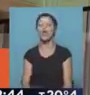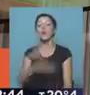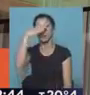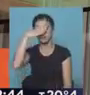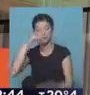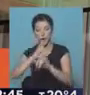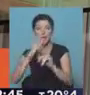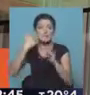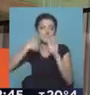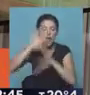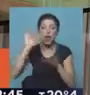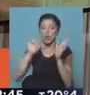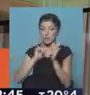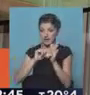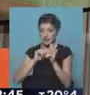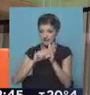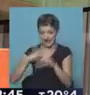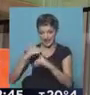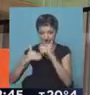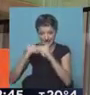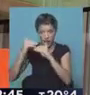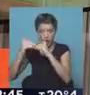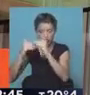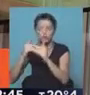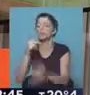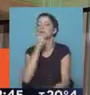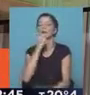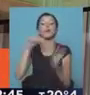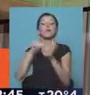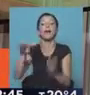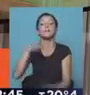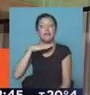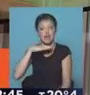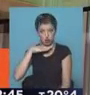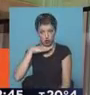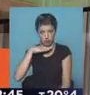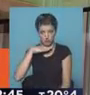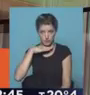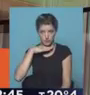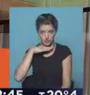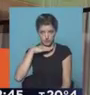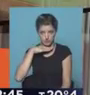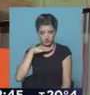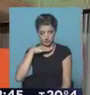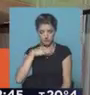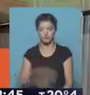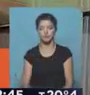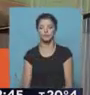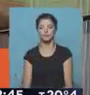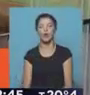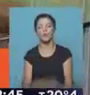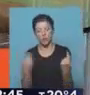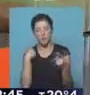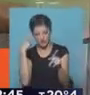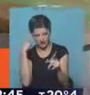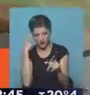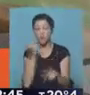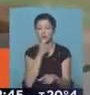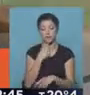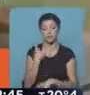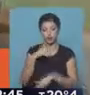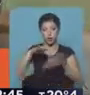en desarrollo, cuando hablamos, por ejemplo, de México. México, en el Golfo de México, sí, uno puede hacer este ejercicio, pararse en una